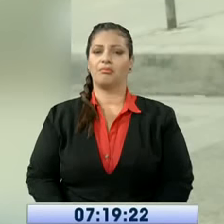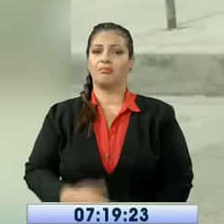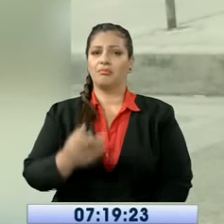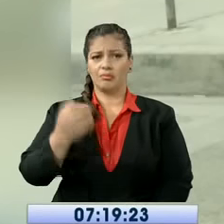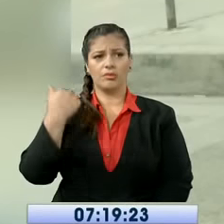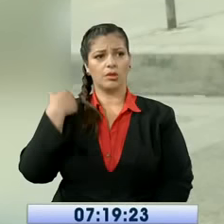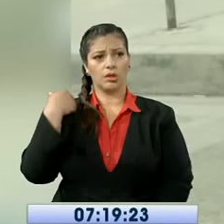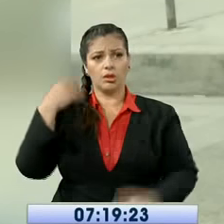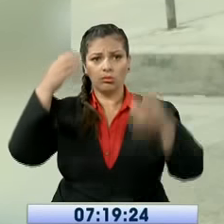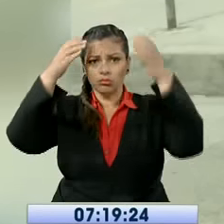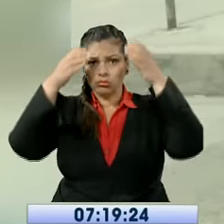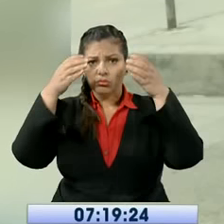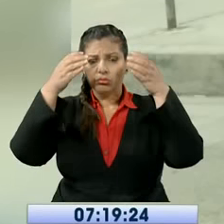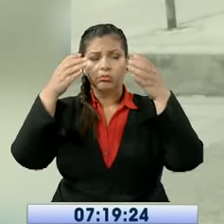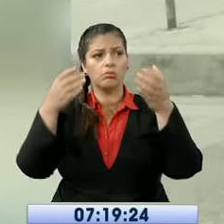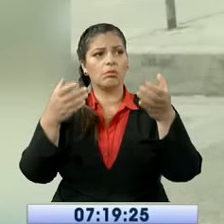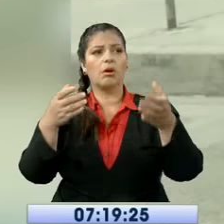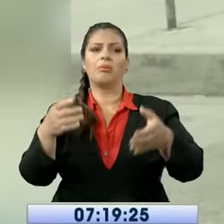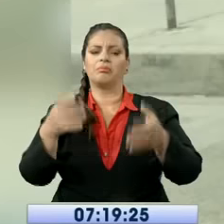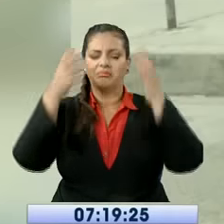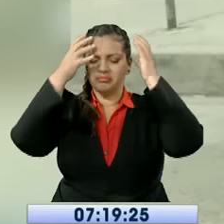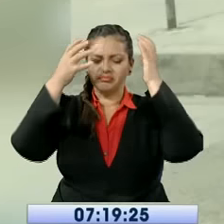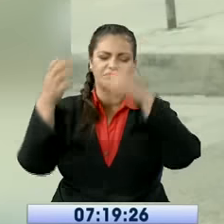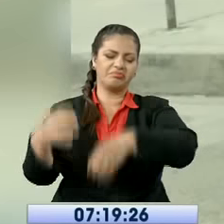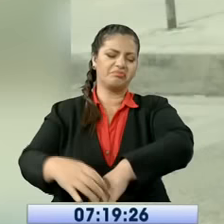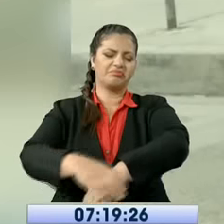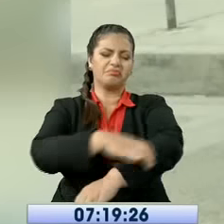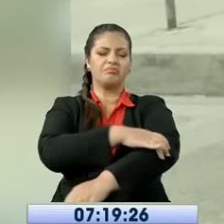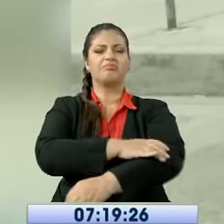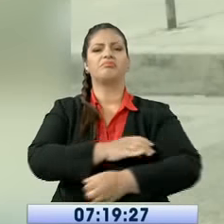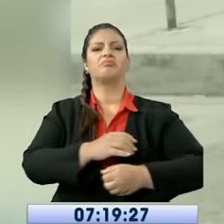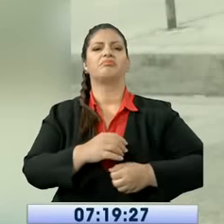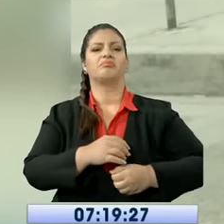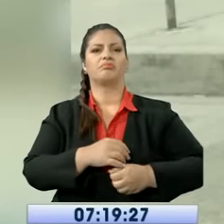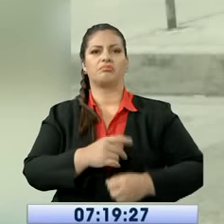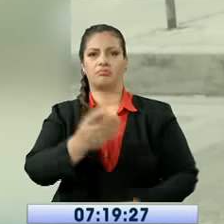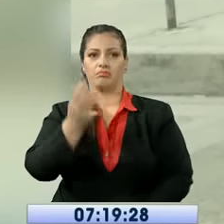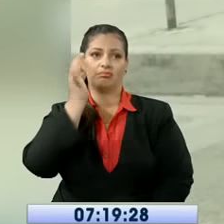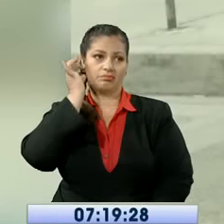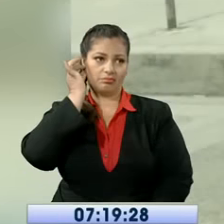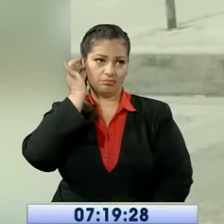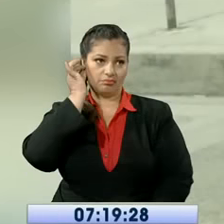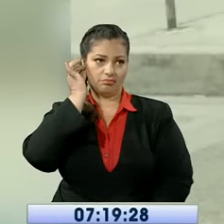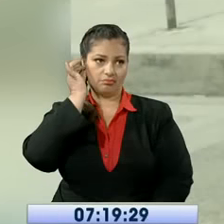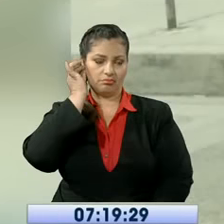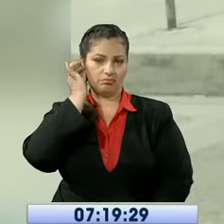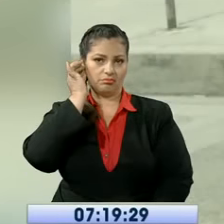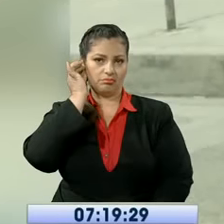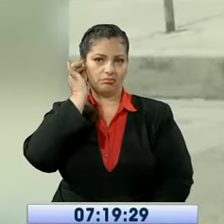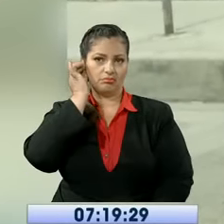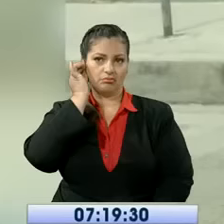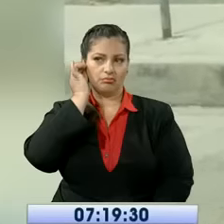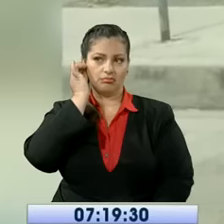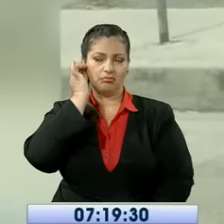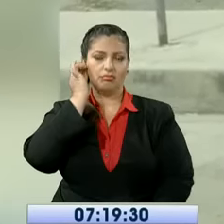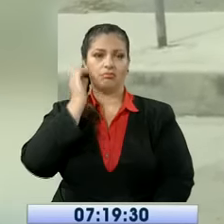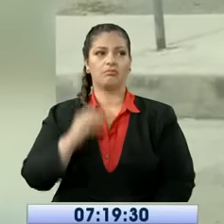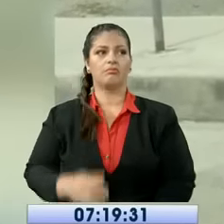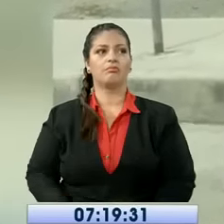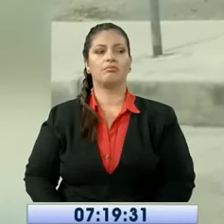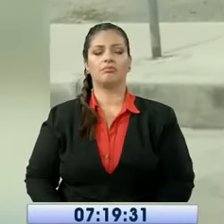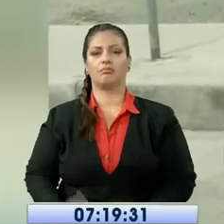de adorno, los dos. Por cascos. Favor. Qué bonito. Y mujer, ¿ah? Así es. Mujer, y sin placas, me parece. Y hay una criatura, eso